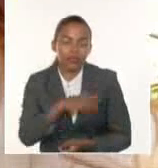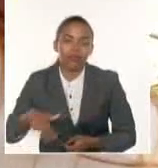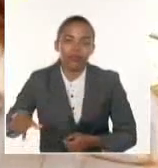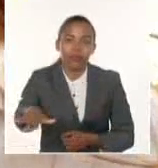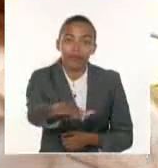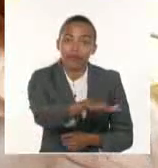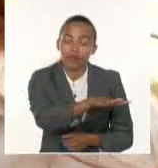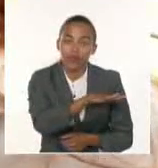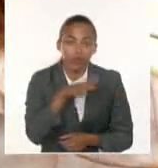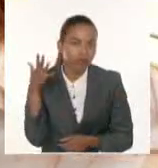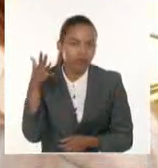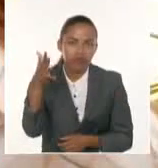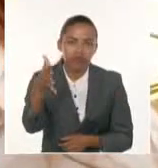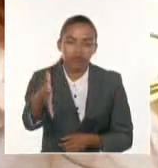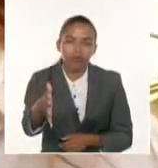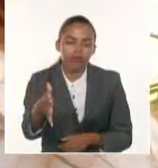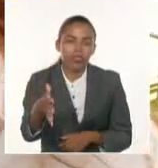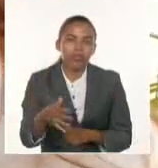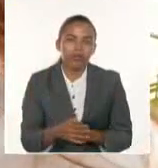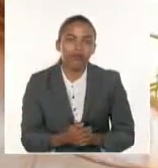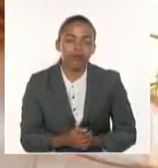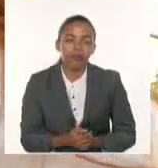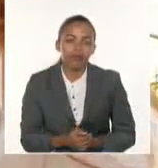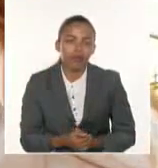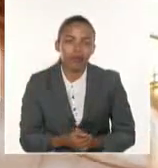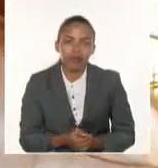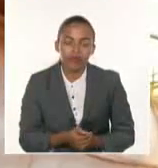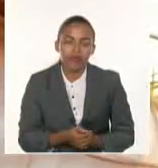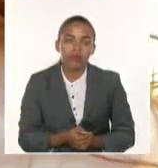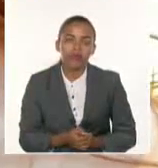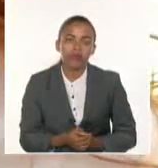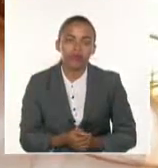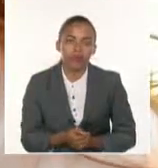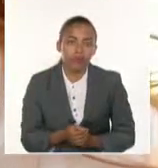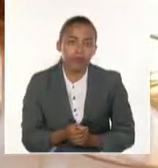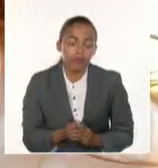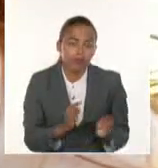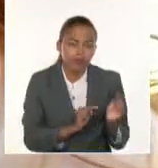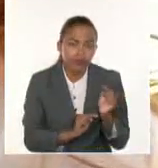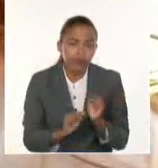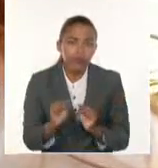vida se va a sentir únicamente